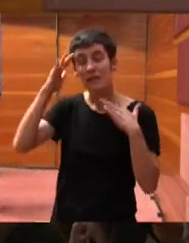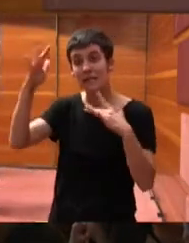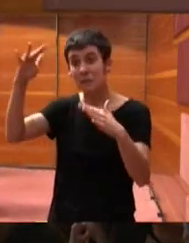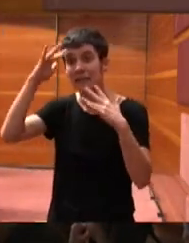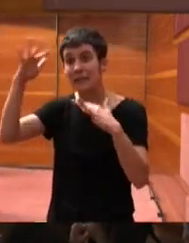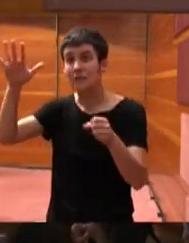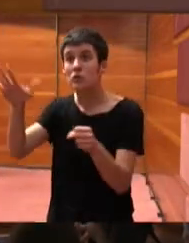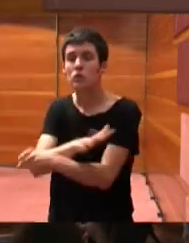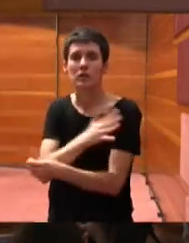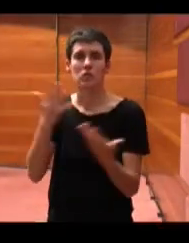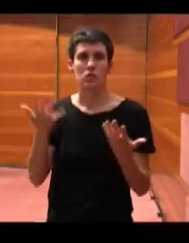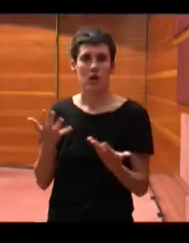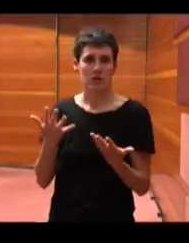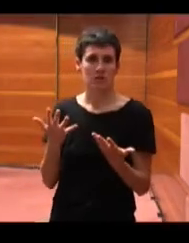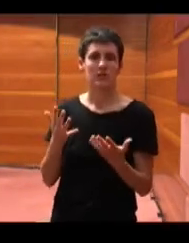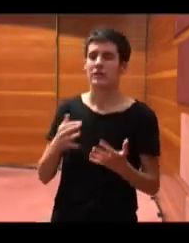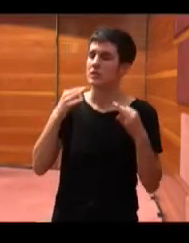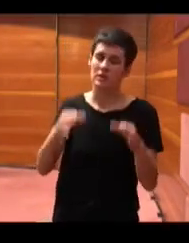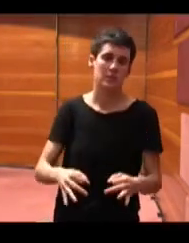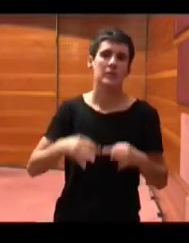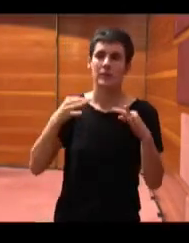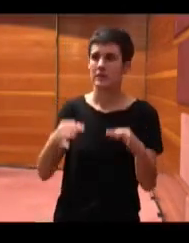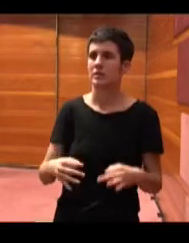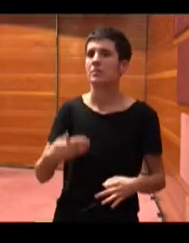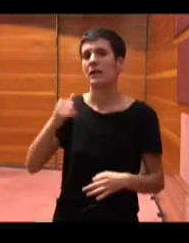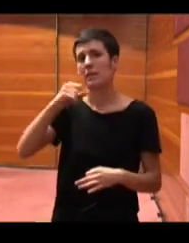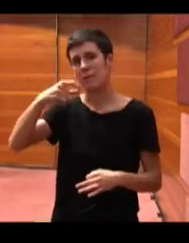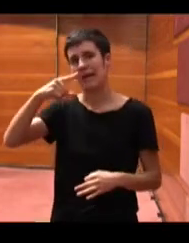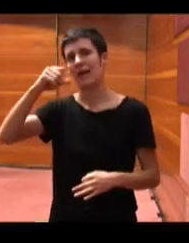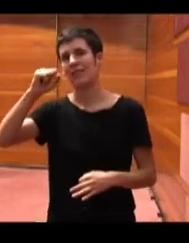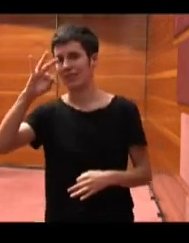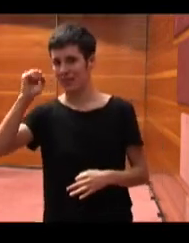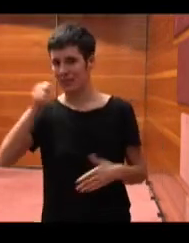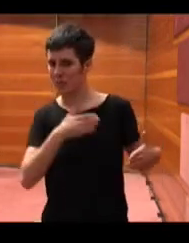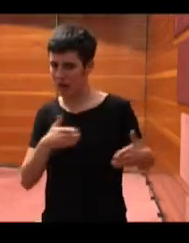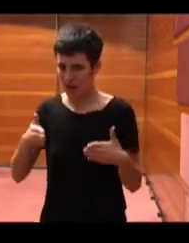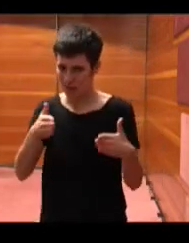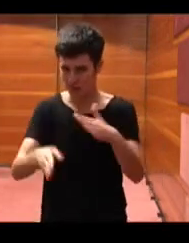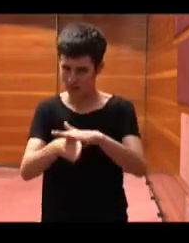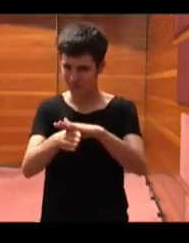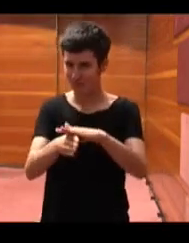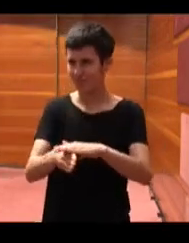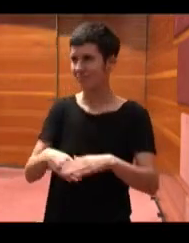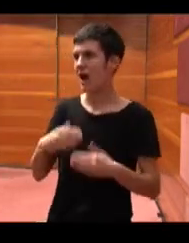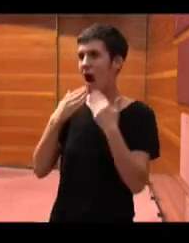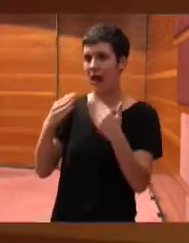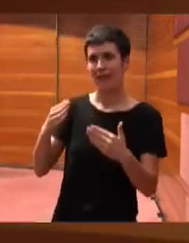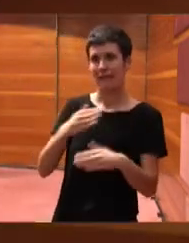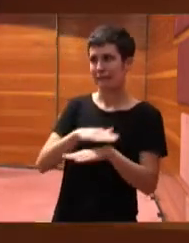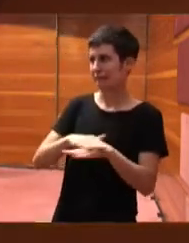me cubren. Y, por supuesto, siempre con Big Data para no desviarnos del camino. Muchas gracias. Lo siento que me he pasado el